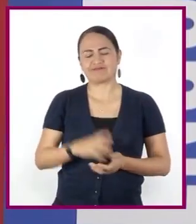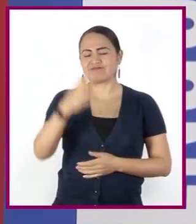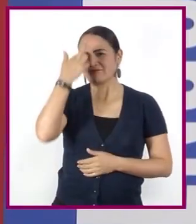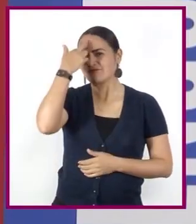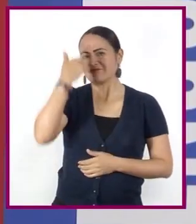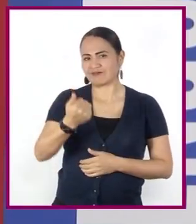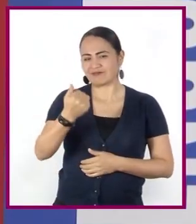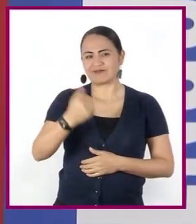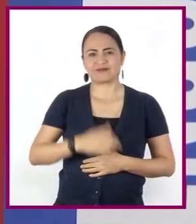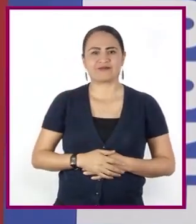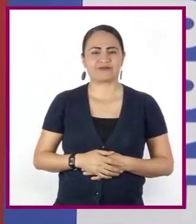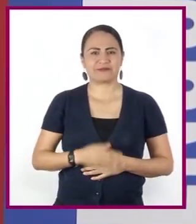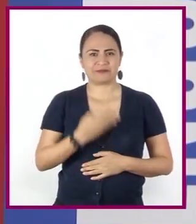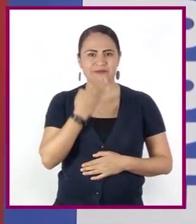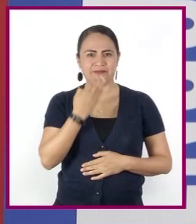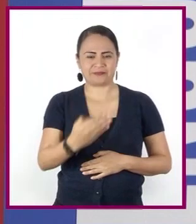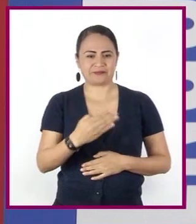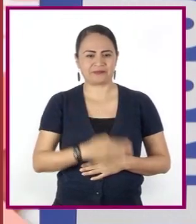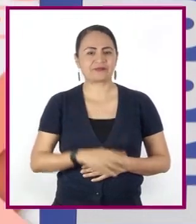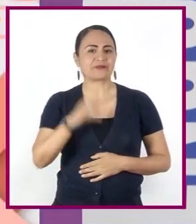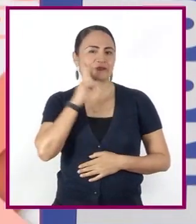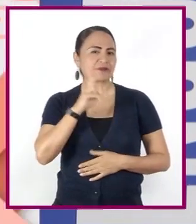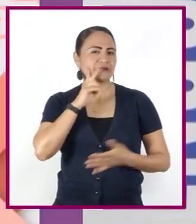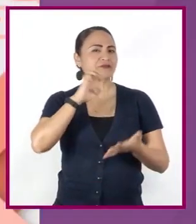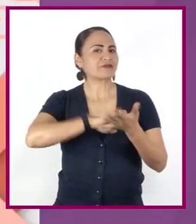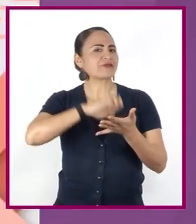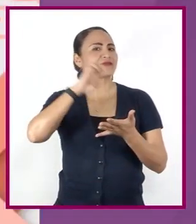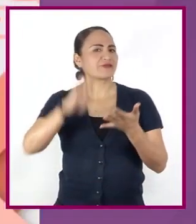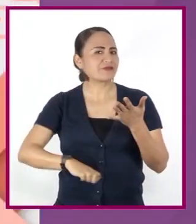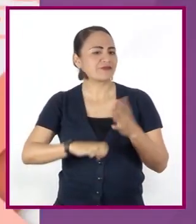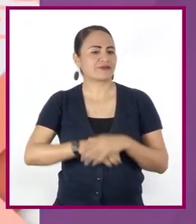Leslie. Muy bien, veamos el ejemplo.